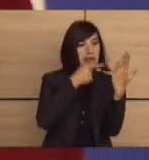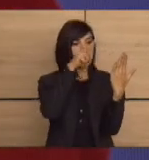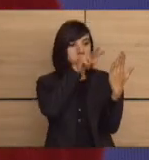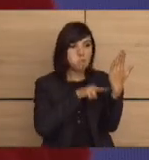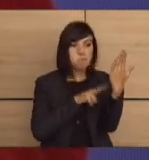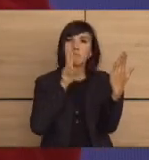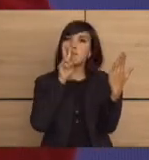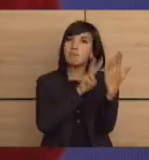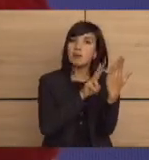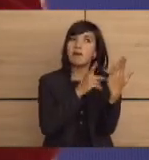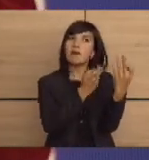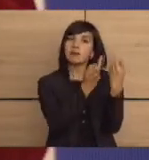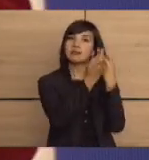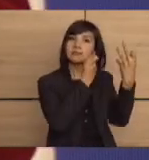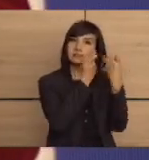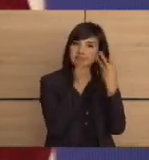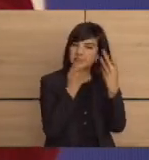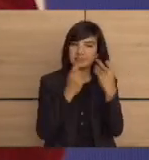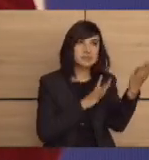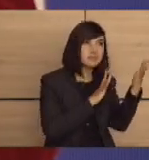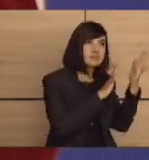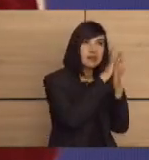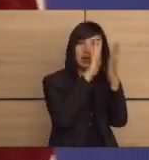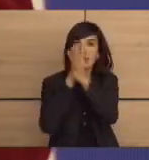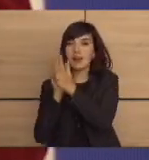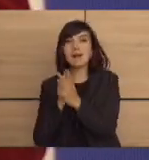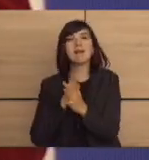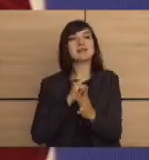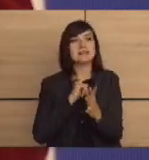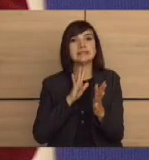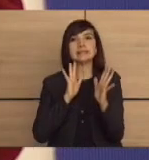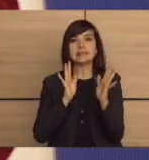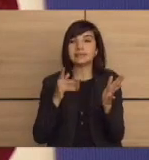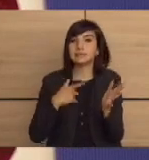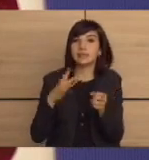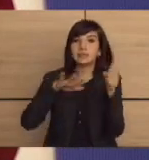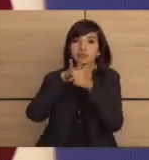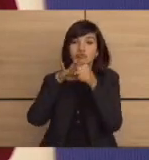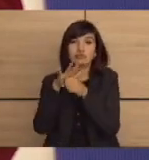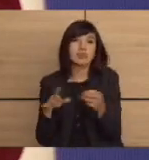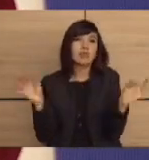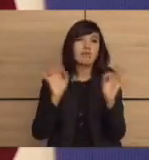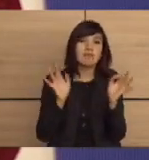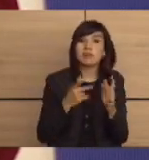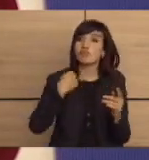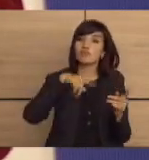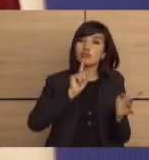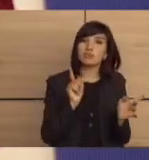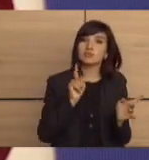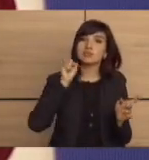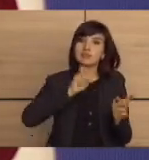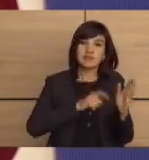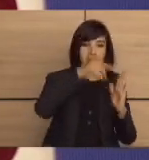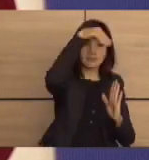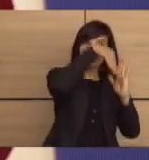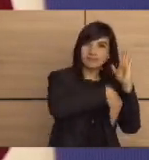explicación, encuentra, complejiza la vida y se da cuenta de la banalidad de muchas de las cosas, de